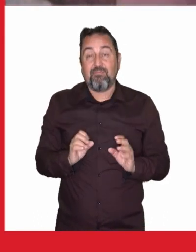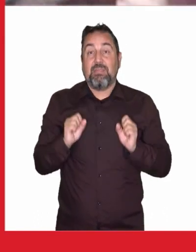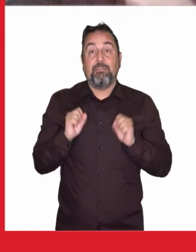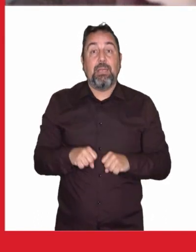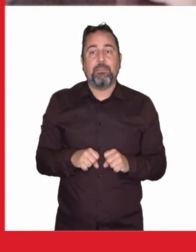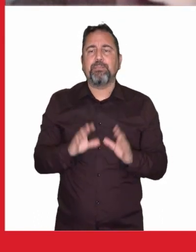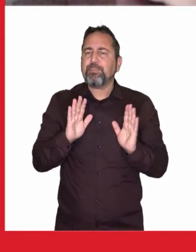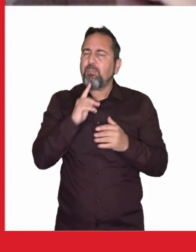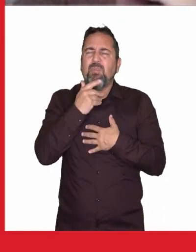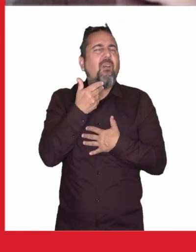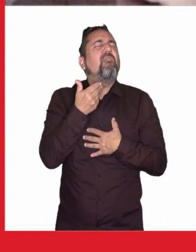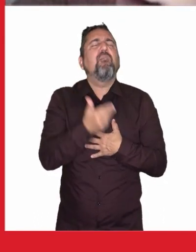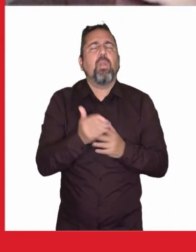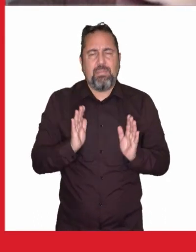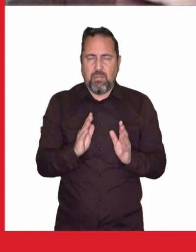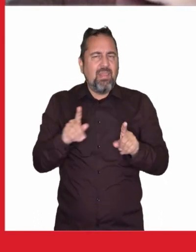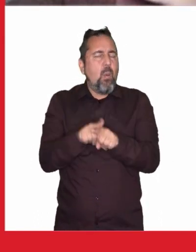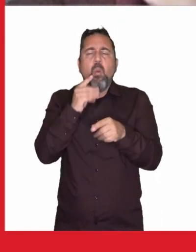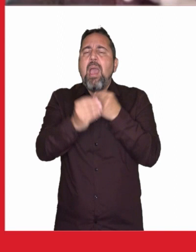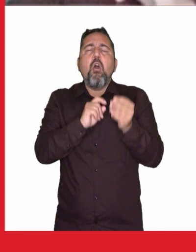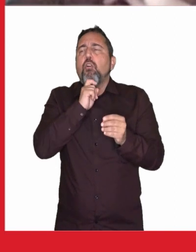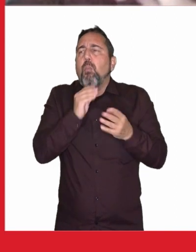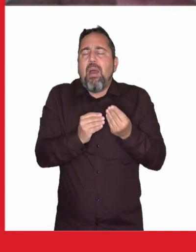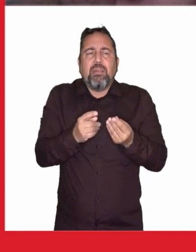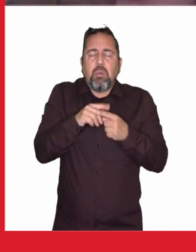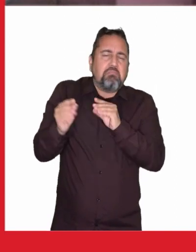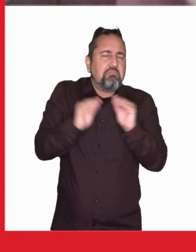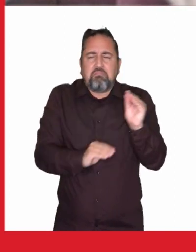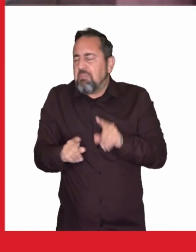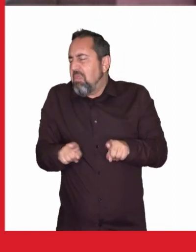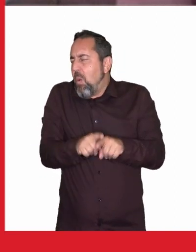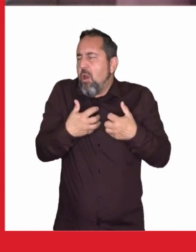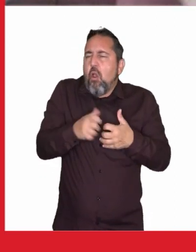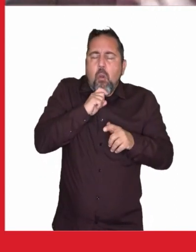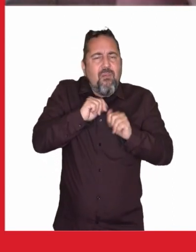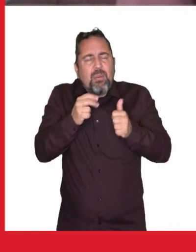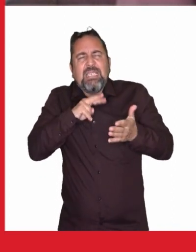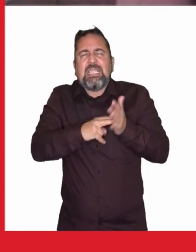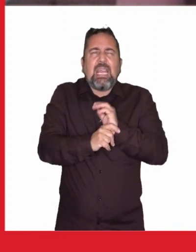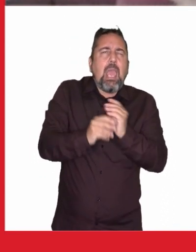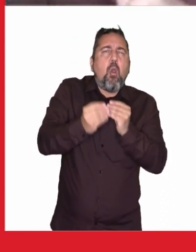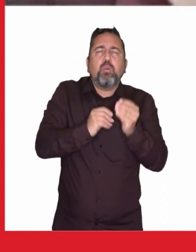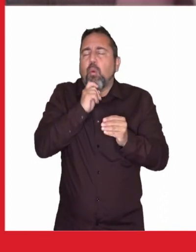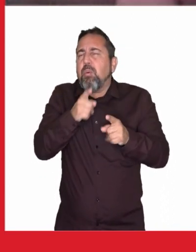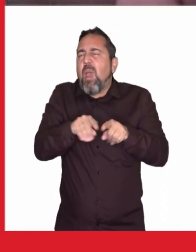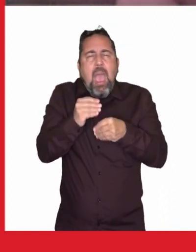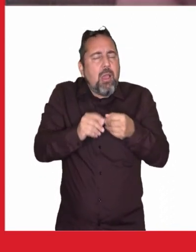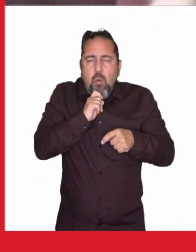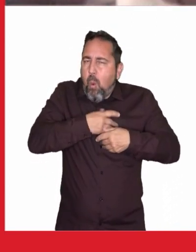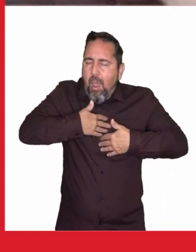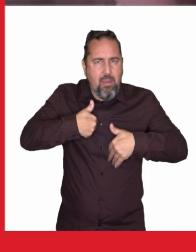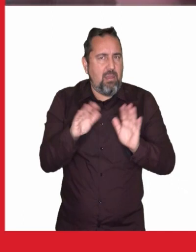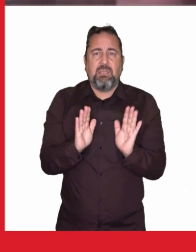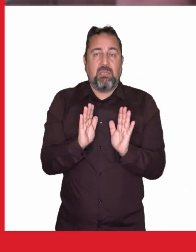sea trasladado bien al cliente. ¿Bien? Lo que es fundamental es que hagas lo que hagas y te lo montes como te lo montes. Da igual el mecanismo